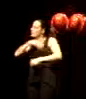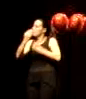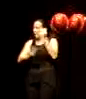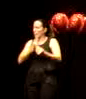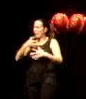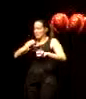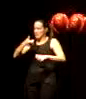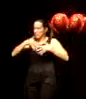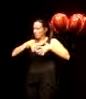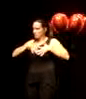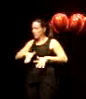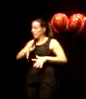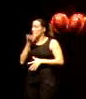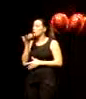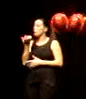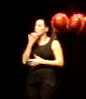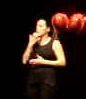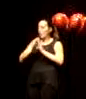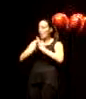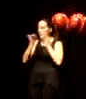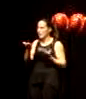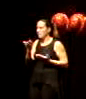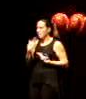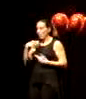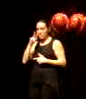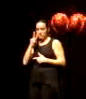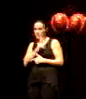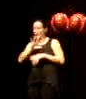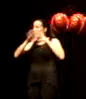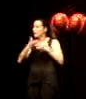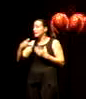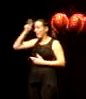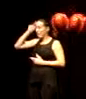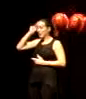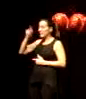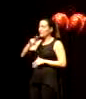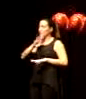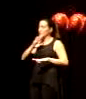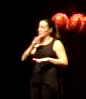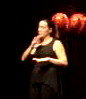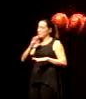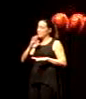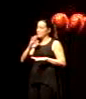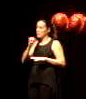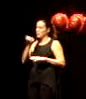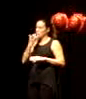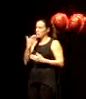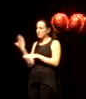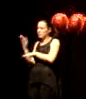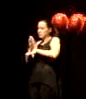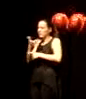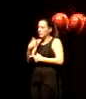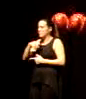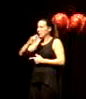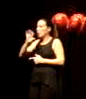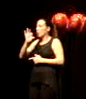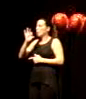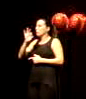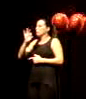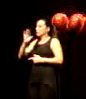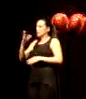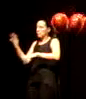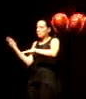hacerlo. Un libro, por ejemplo, que veíamos ahora, el de Planeta Tangerina, del libro Club, te plantea también otro poscopio, te